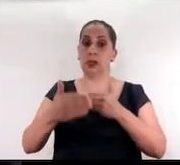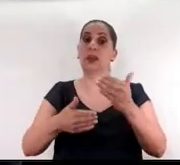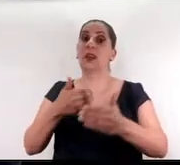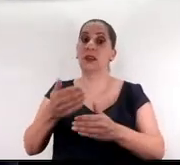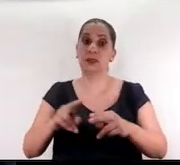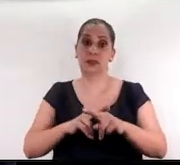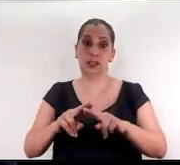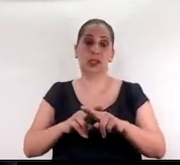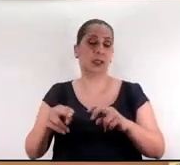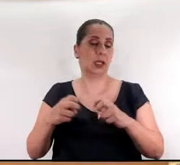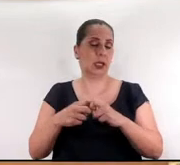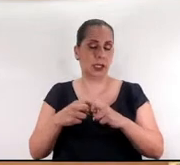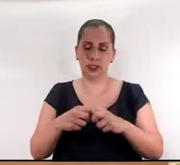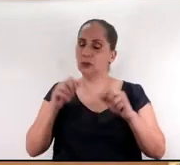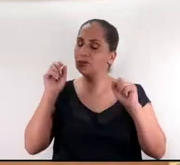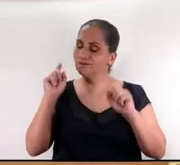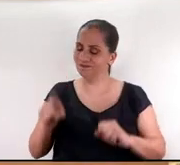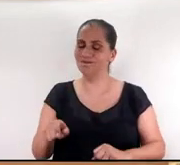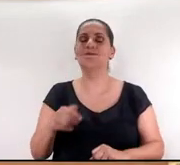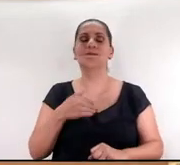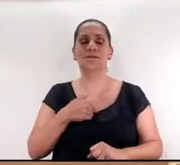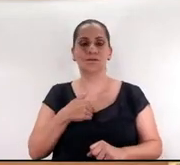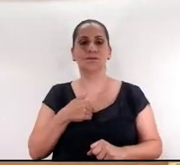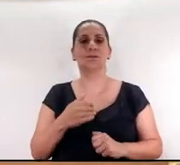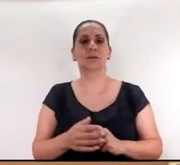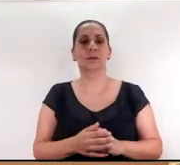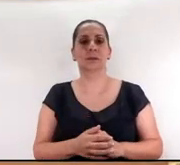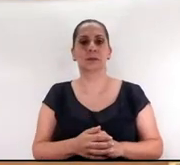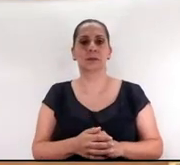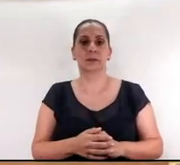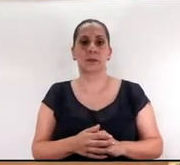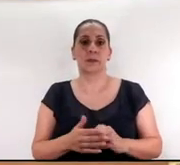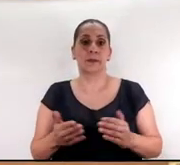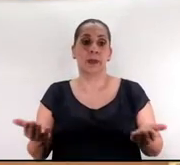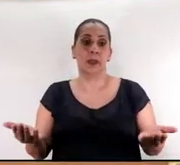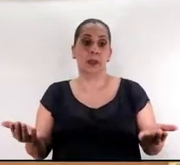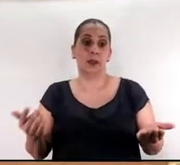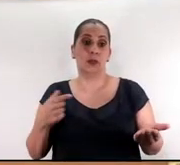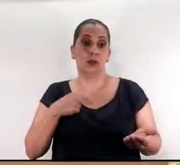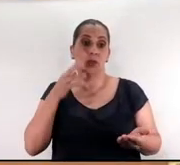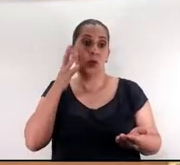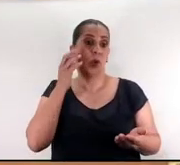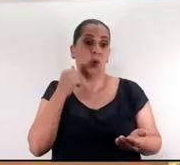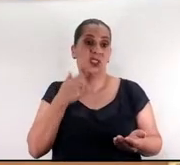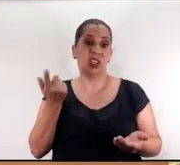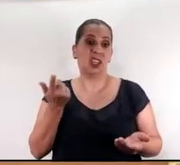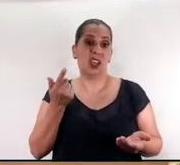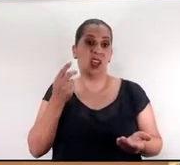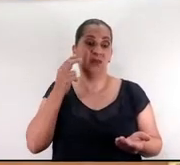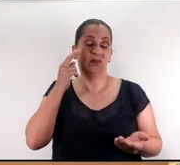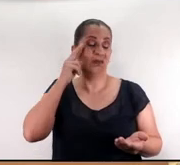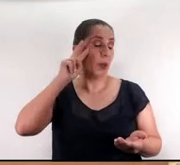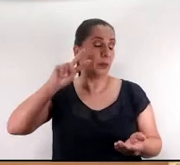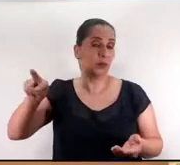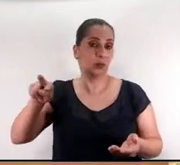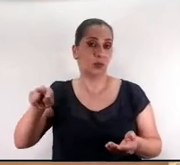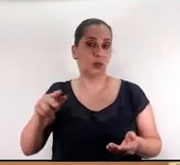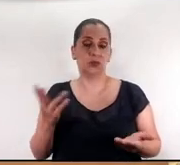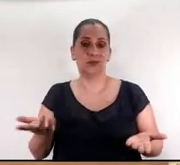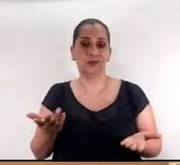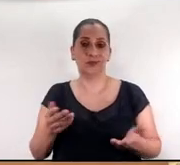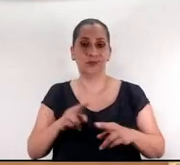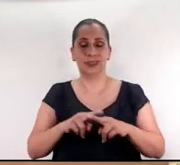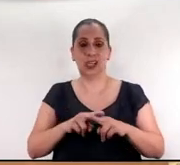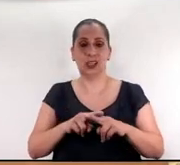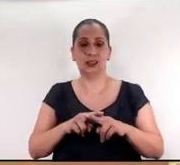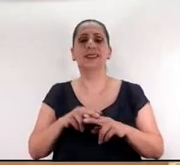eléctrico sin ninguna duda. Yo creo que es un absurdo oponerse al tren eléctrico. Que